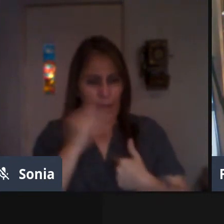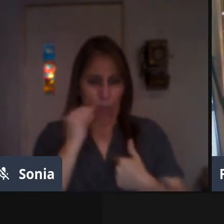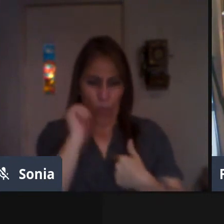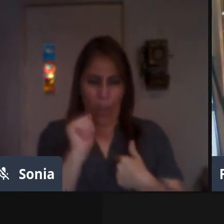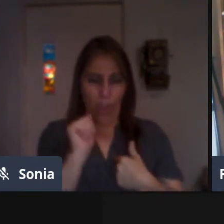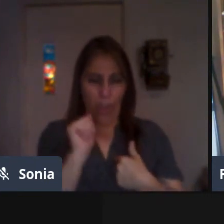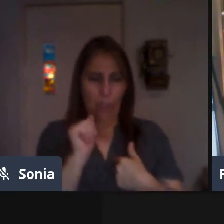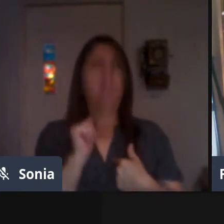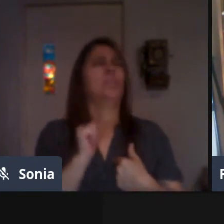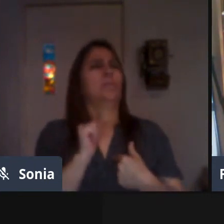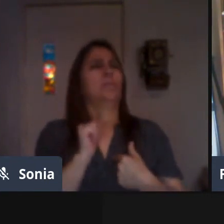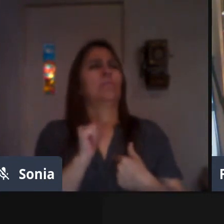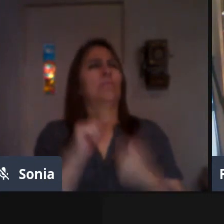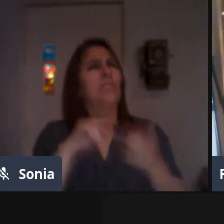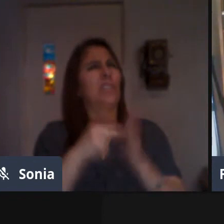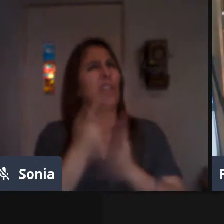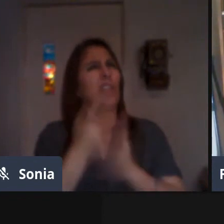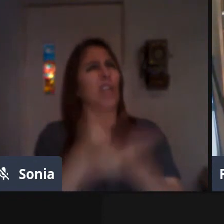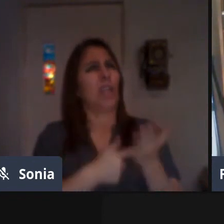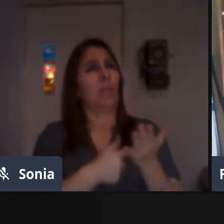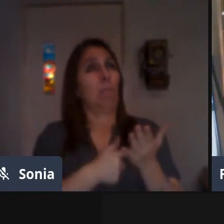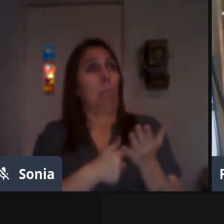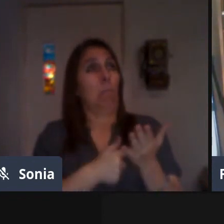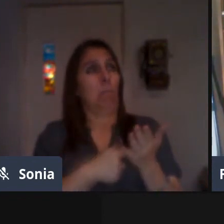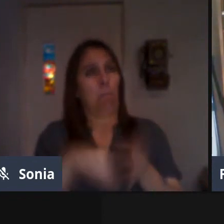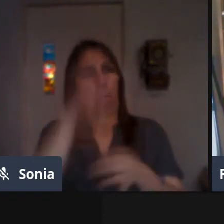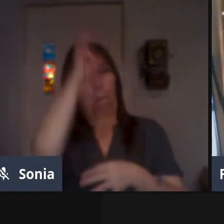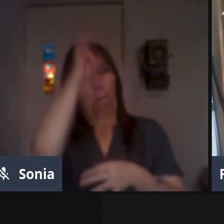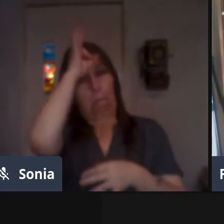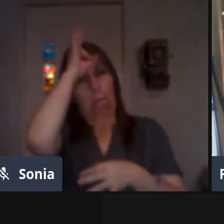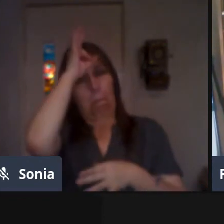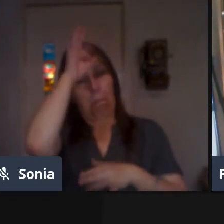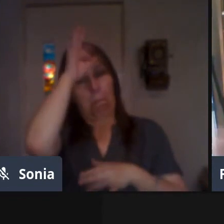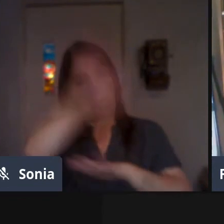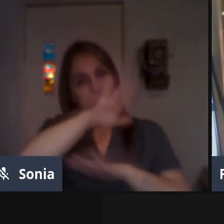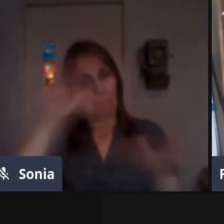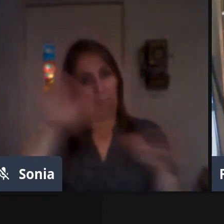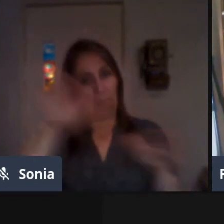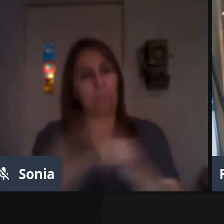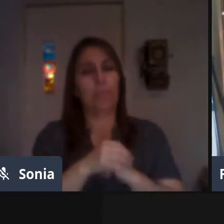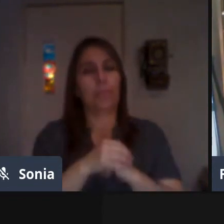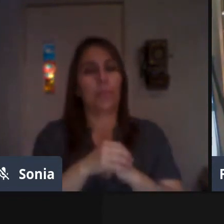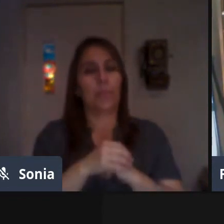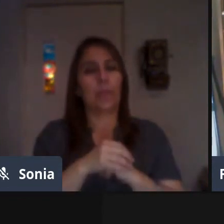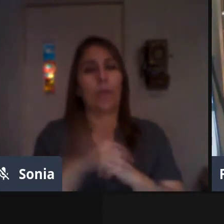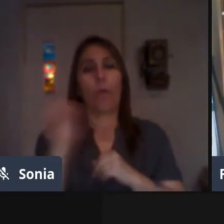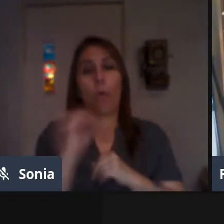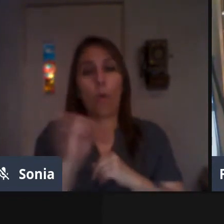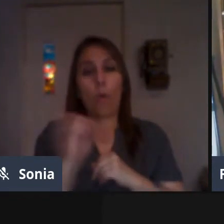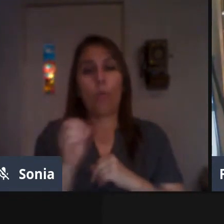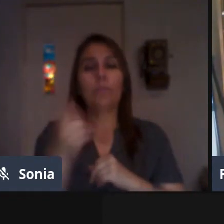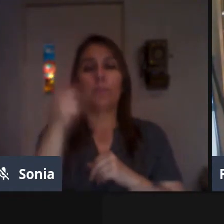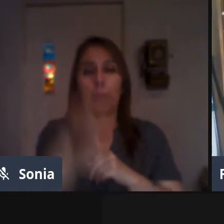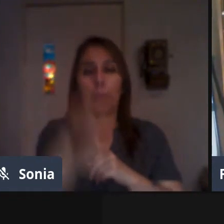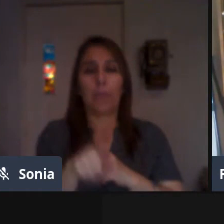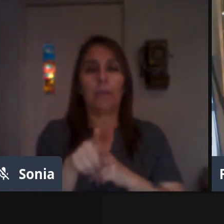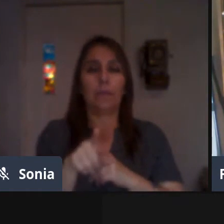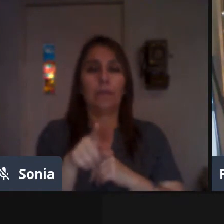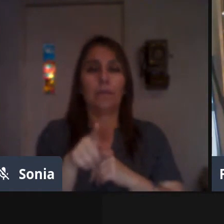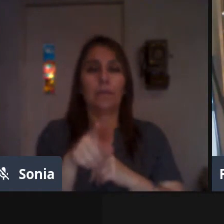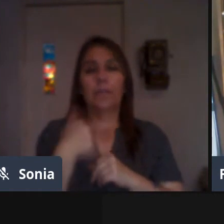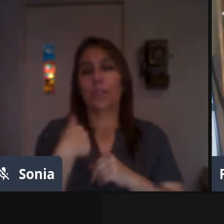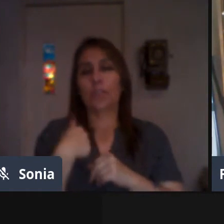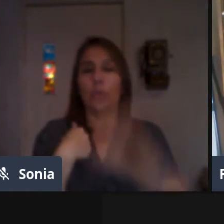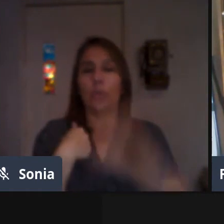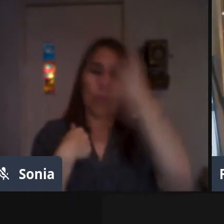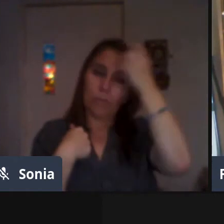no tengo ni idea o en alguna precisamente una yo voy a yo